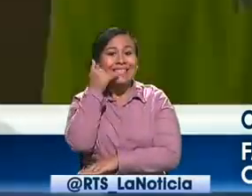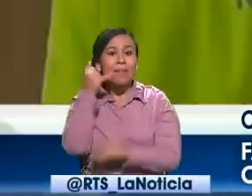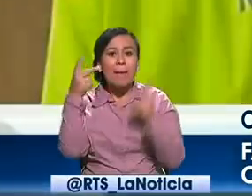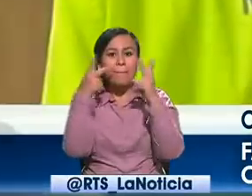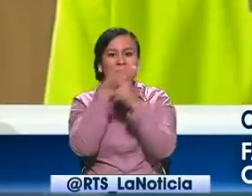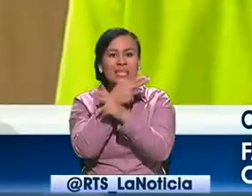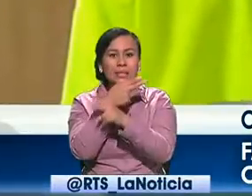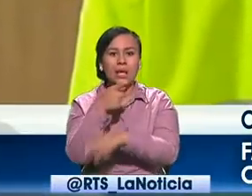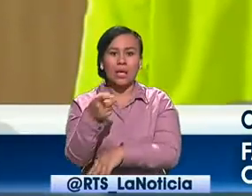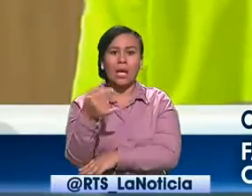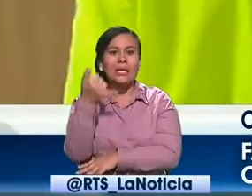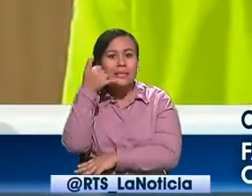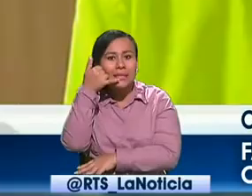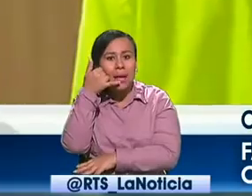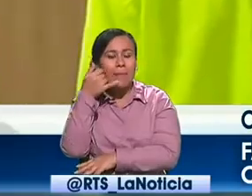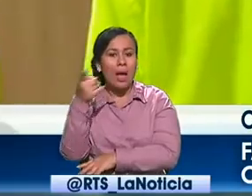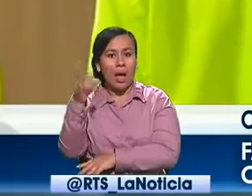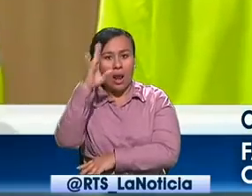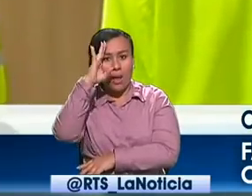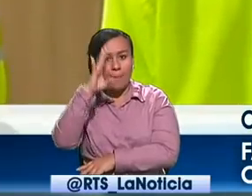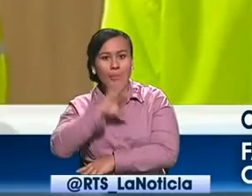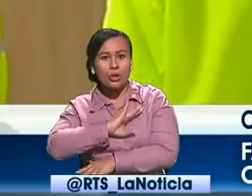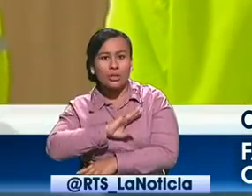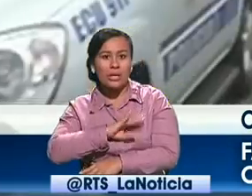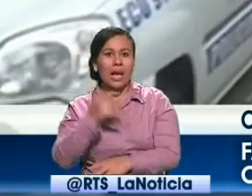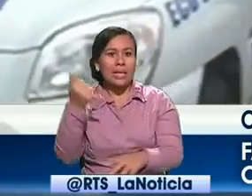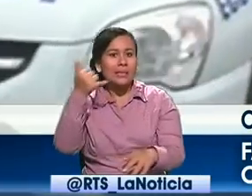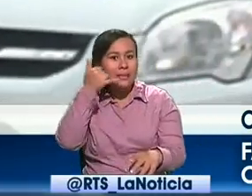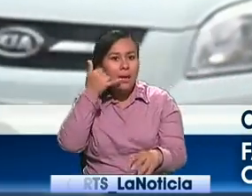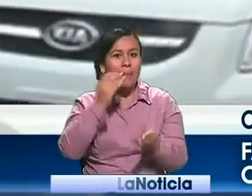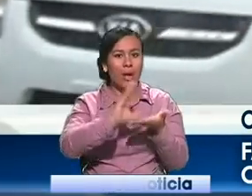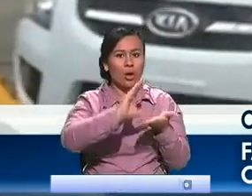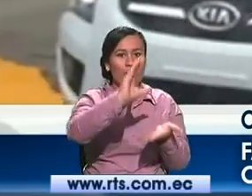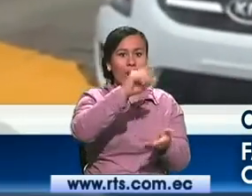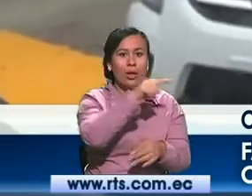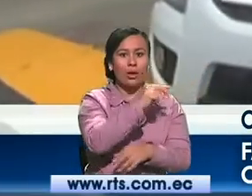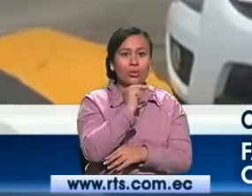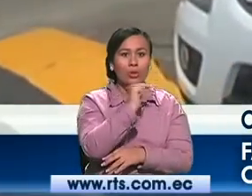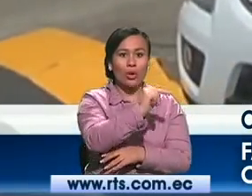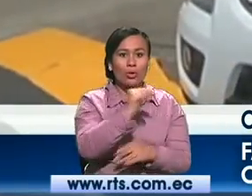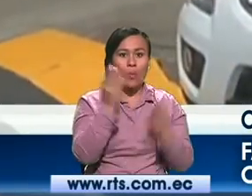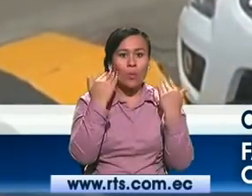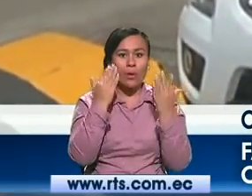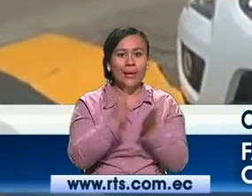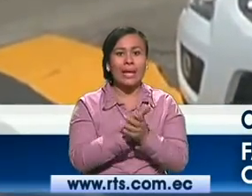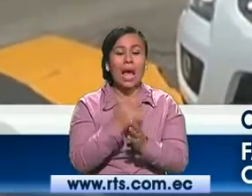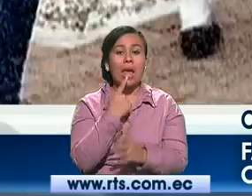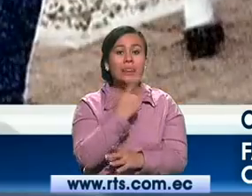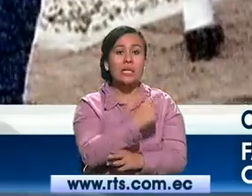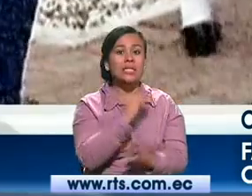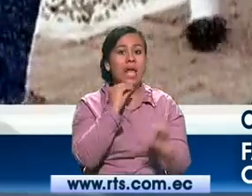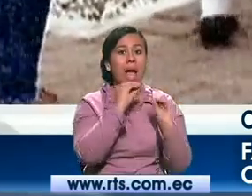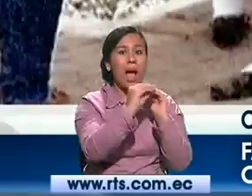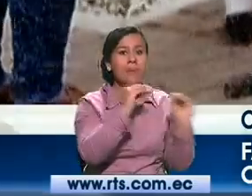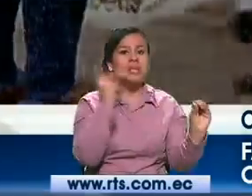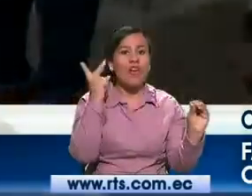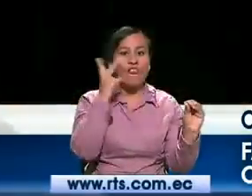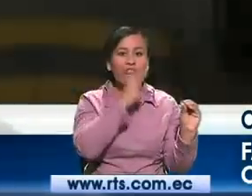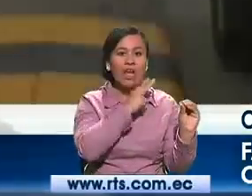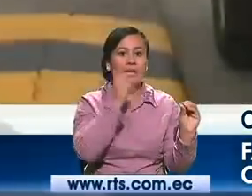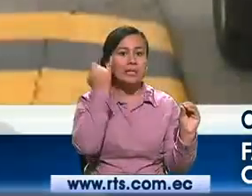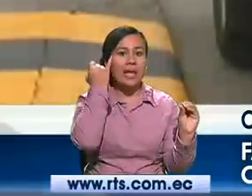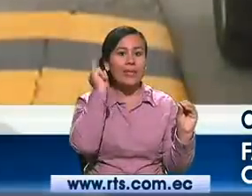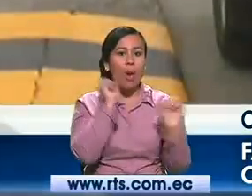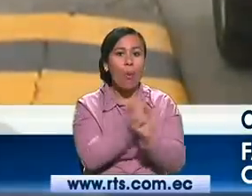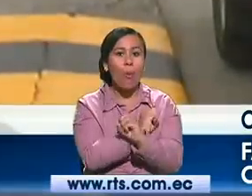al portal institucional de un colegio ubicado al norte de Guayaquil, notificando falsas alertas de bomba. Tuvo